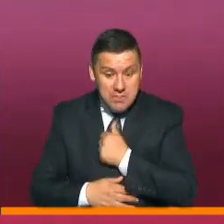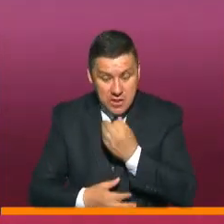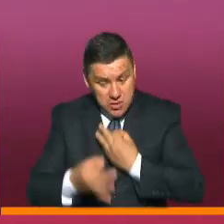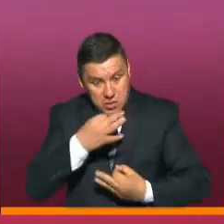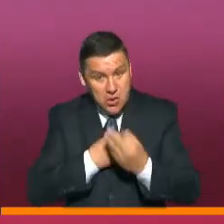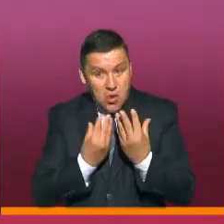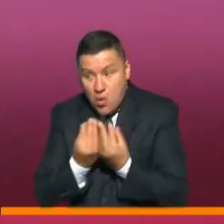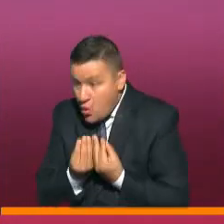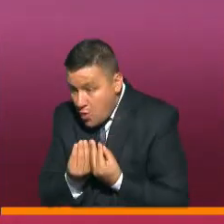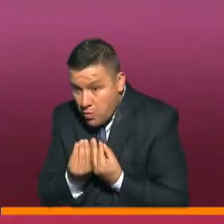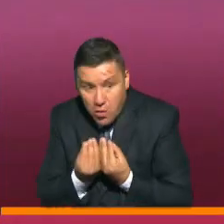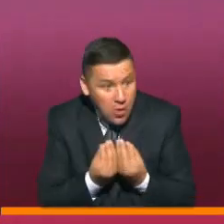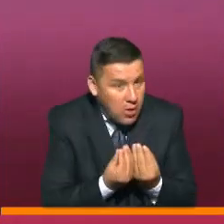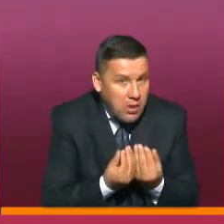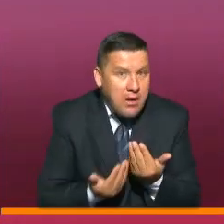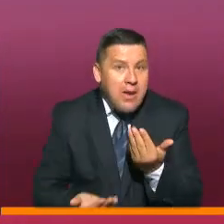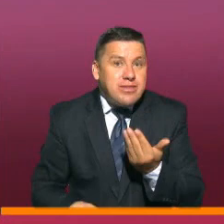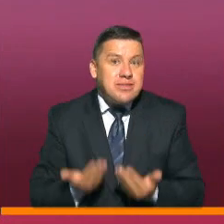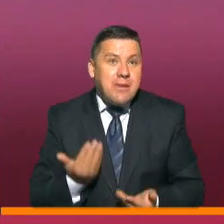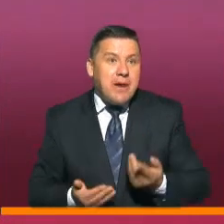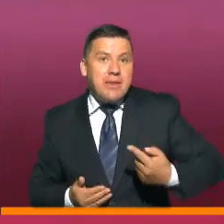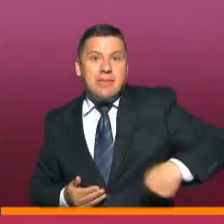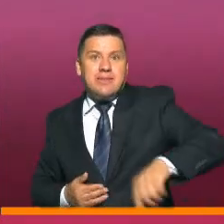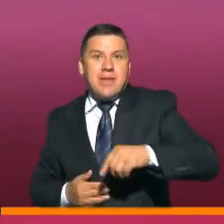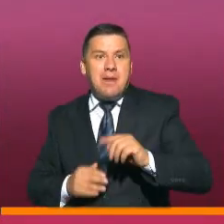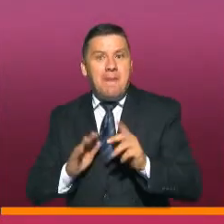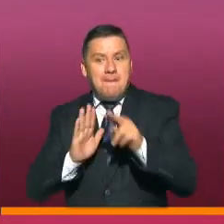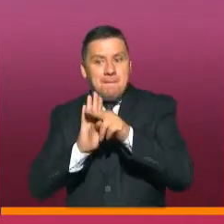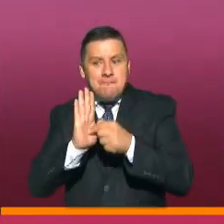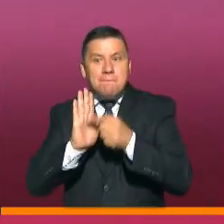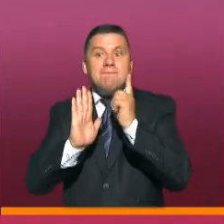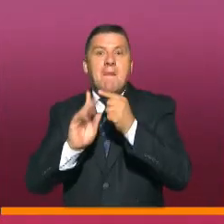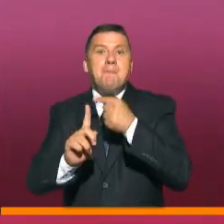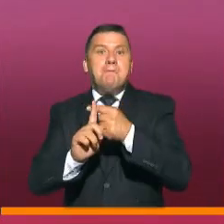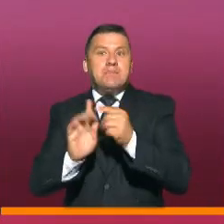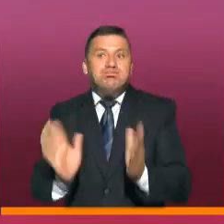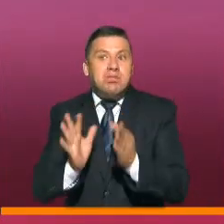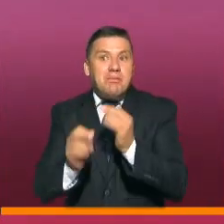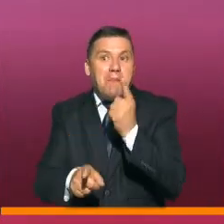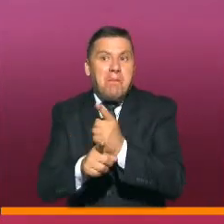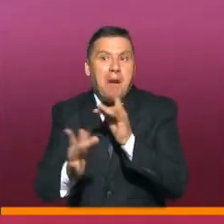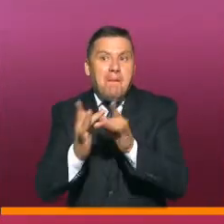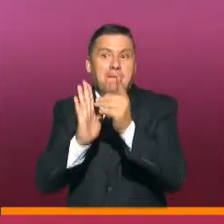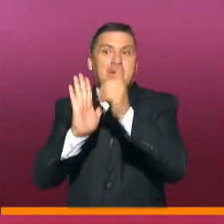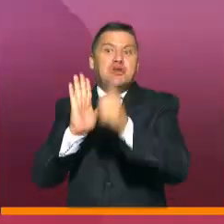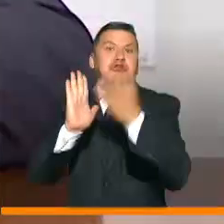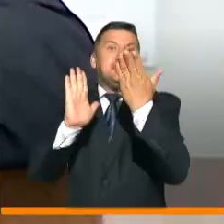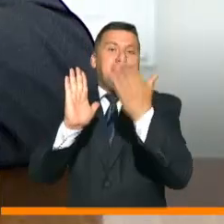autocuidado colectivo depende que las medidas surtan efecto positivo.